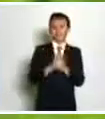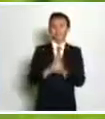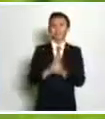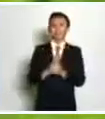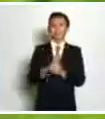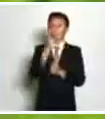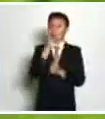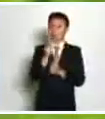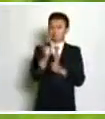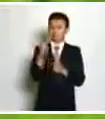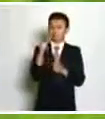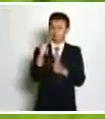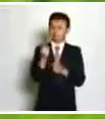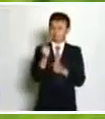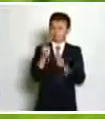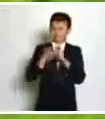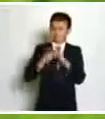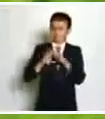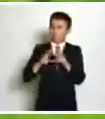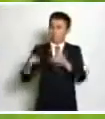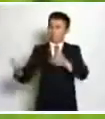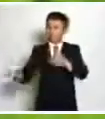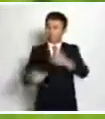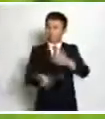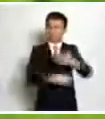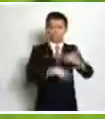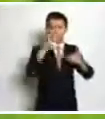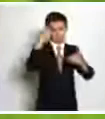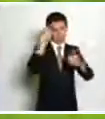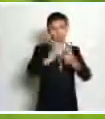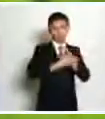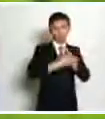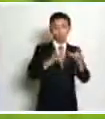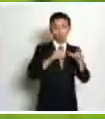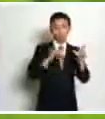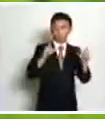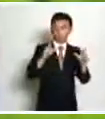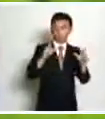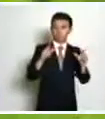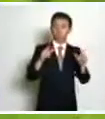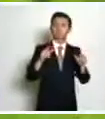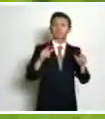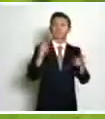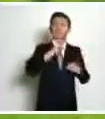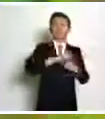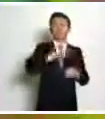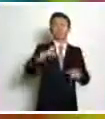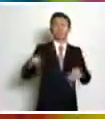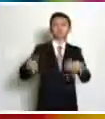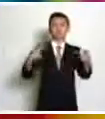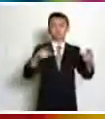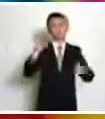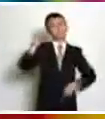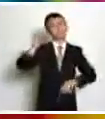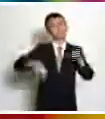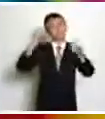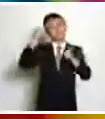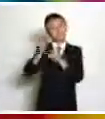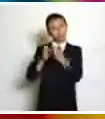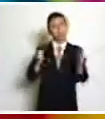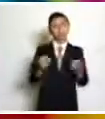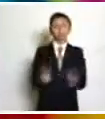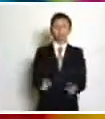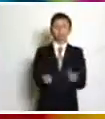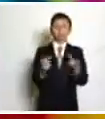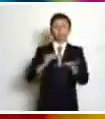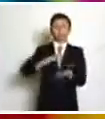muertos. Sí, porque se hace, dependiendo del frío también es la cantidad de tiempo que se hace la flor y el agua. Sus puntos de distribución